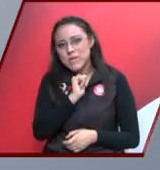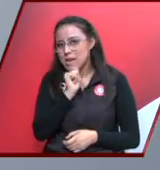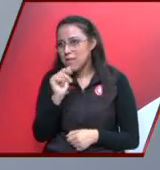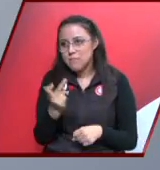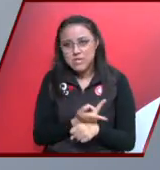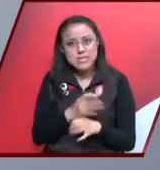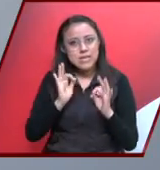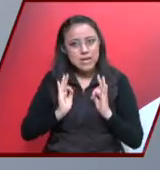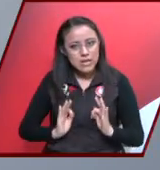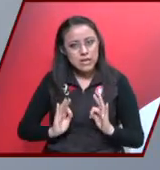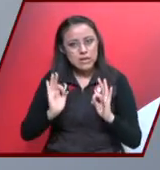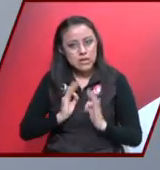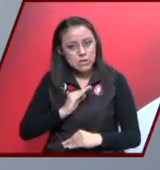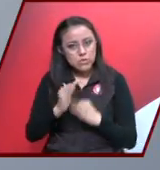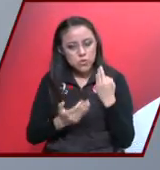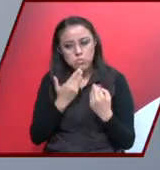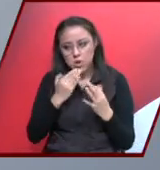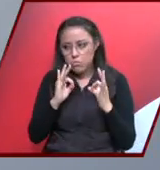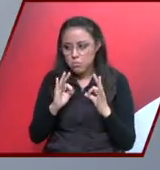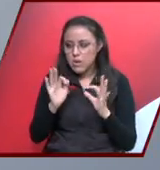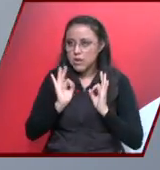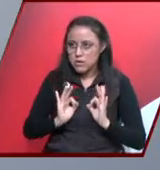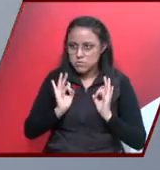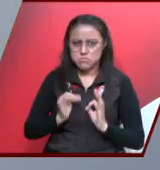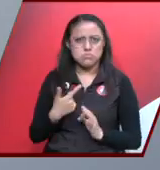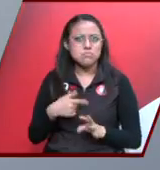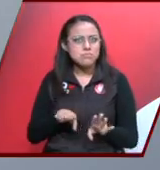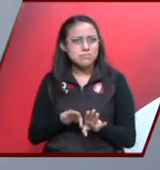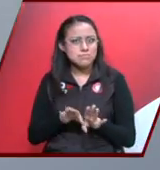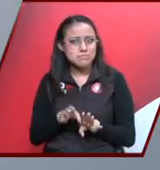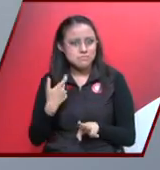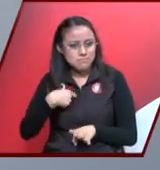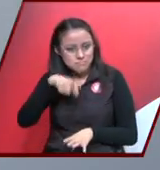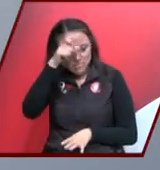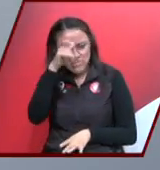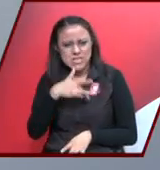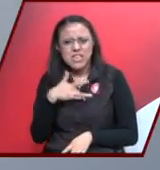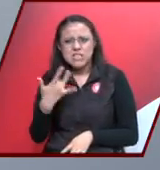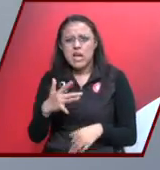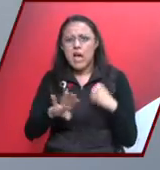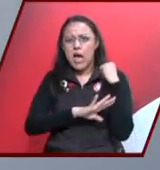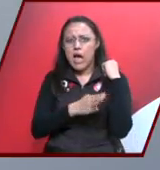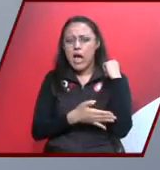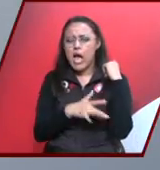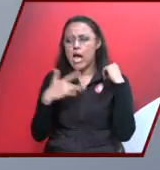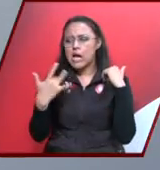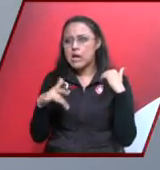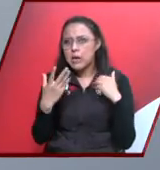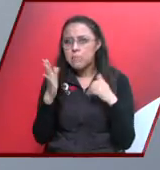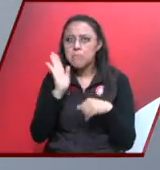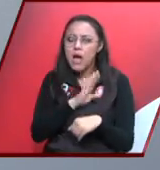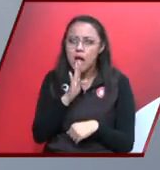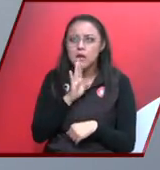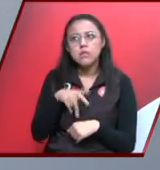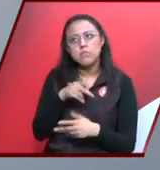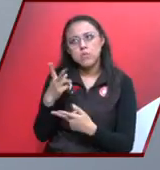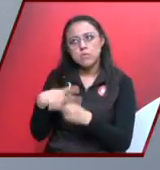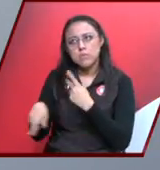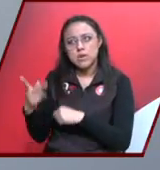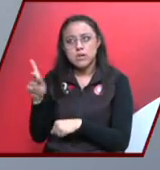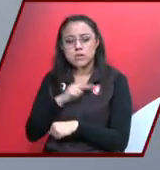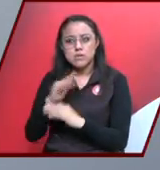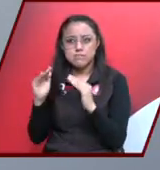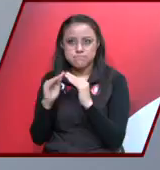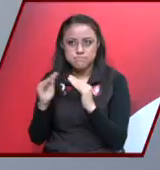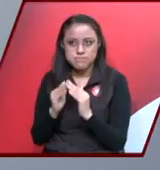nada, tranquilas, todo está bien, tranquilos. Entonces yo me empecé a sentir un poco mal y tuve que regresar a mi casa. Pues sí,